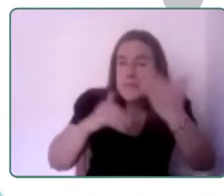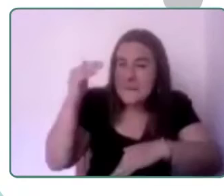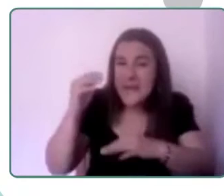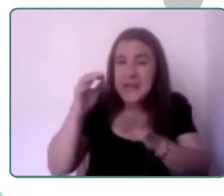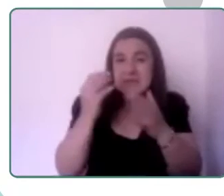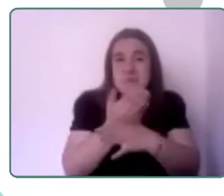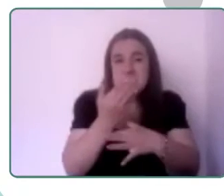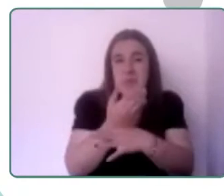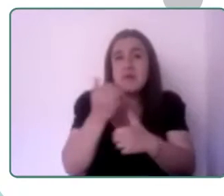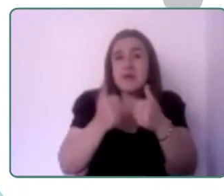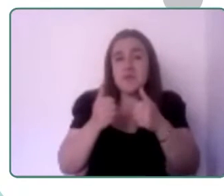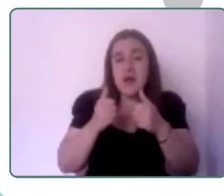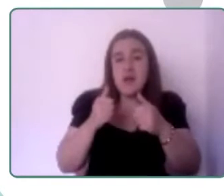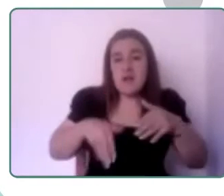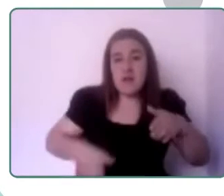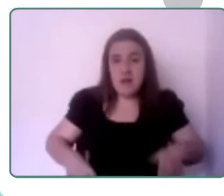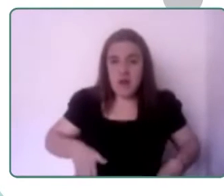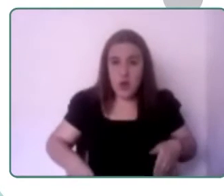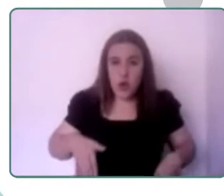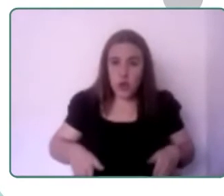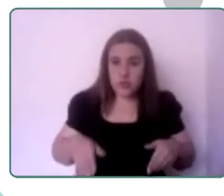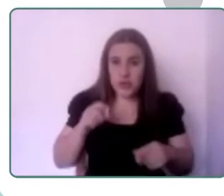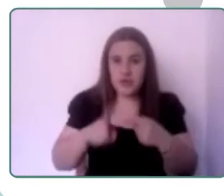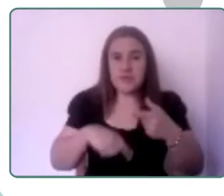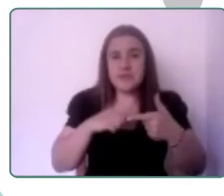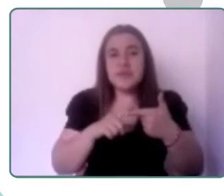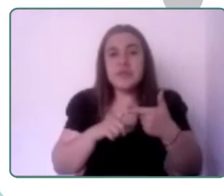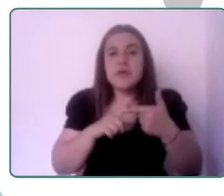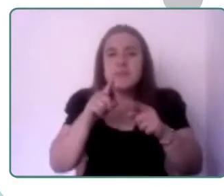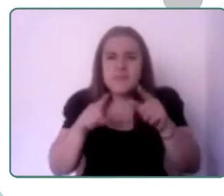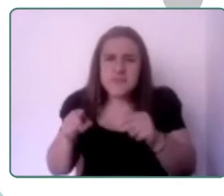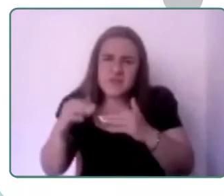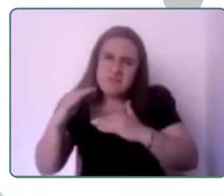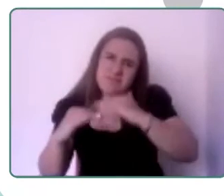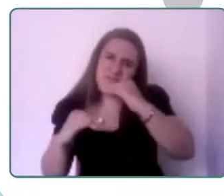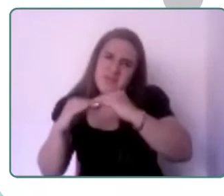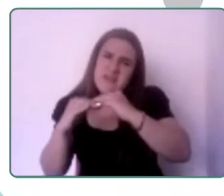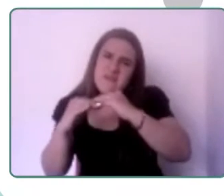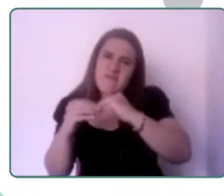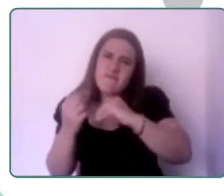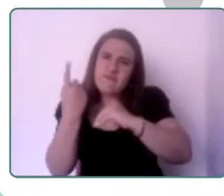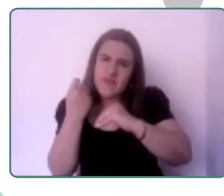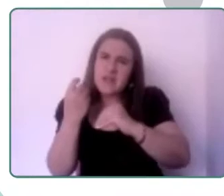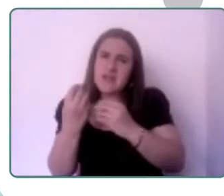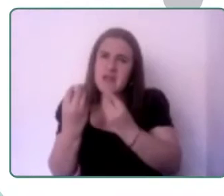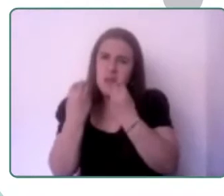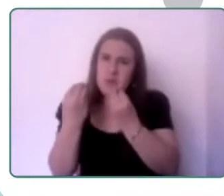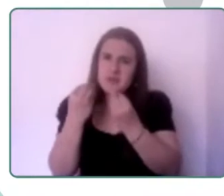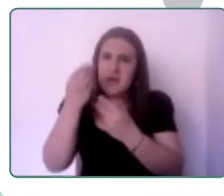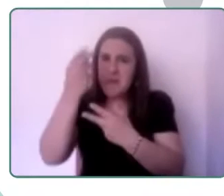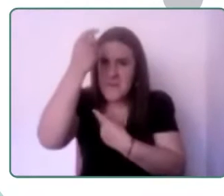la corrupción y contrasta con el menos grave, que fue la falta de educación en valores, siendo esta honradez y la